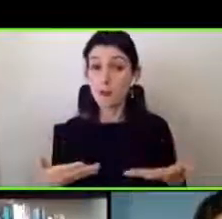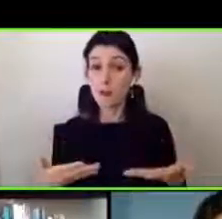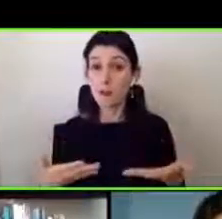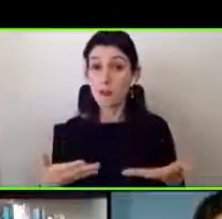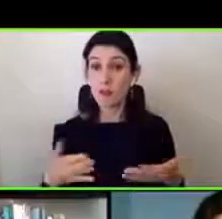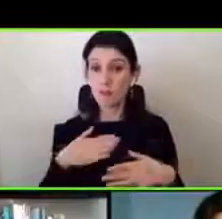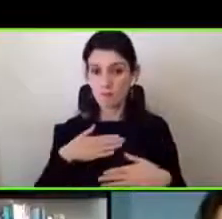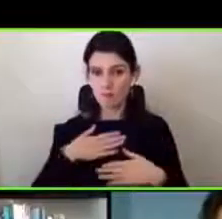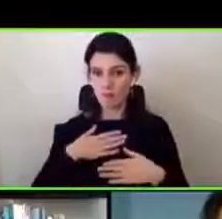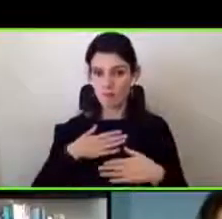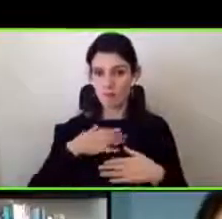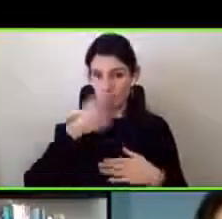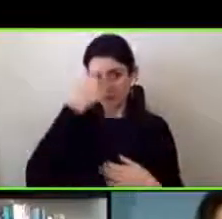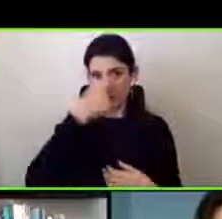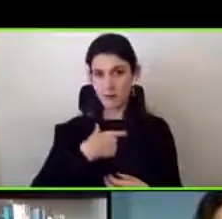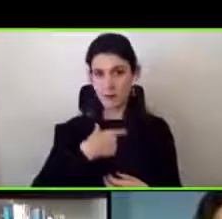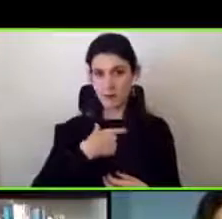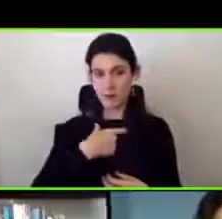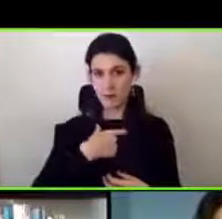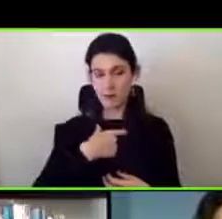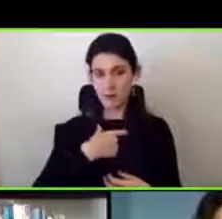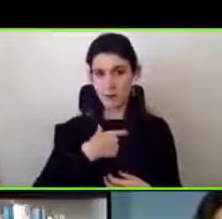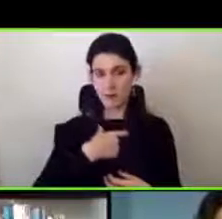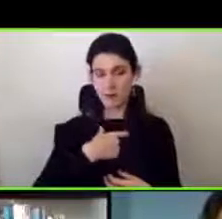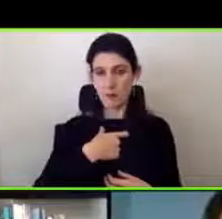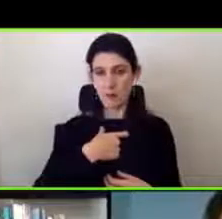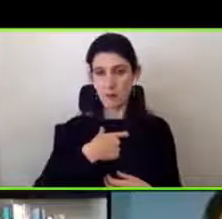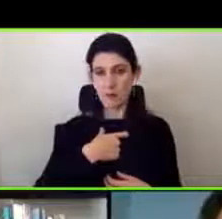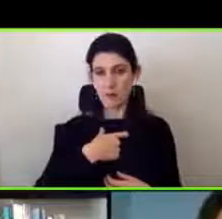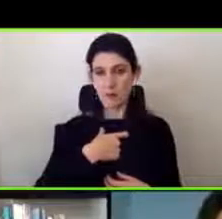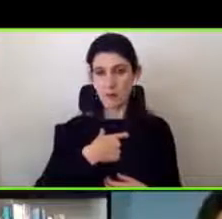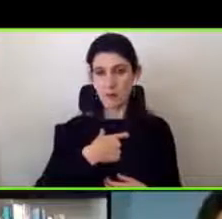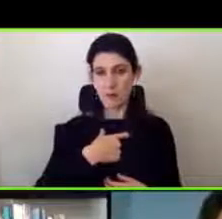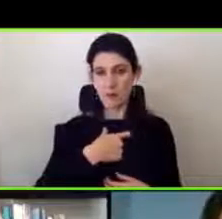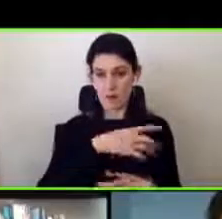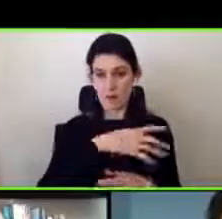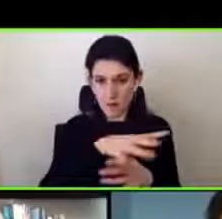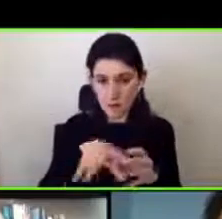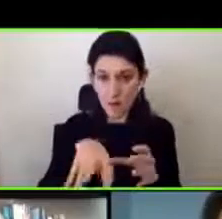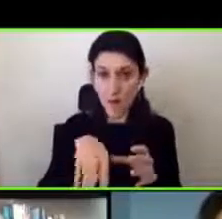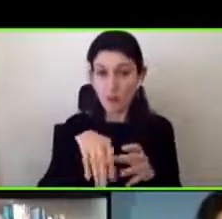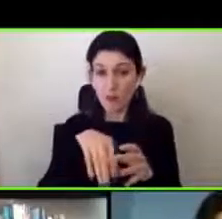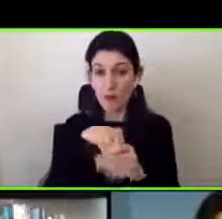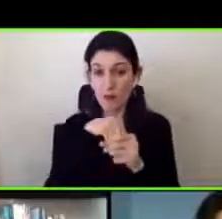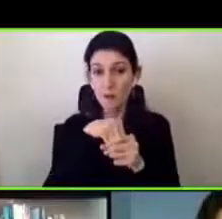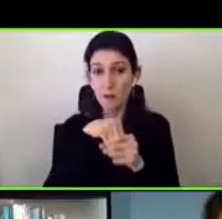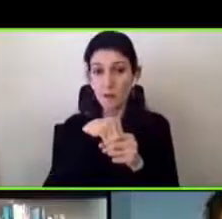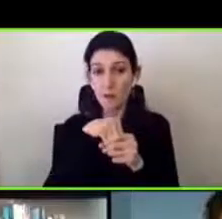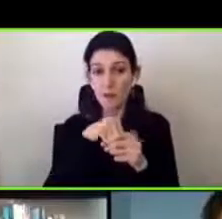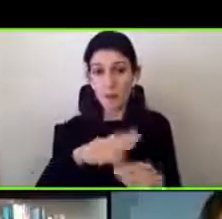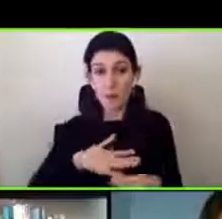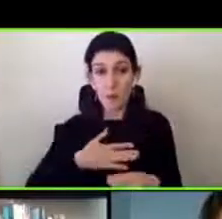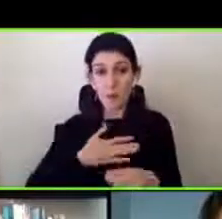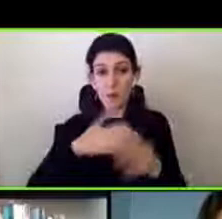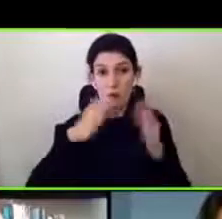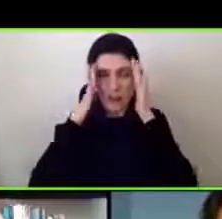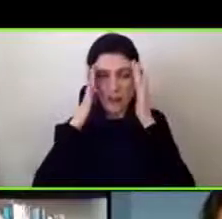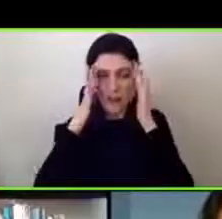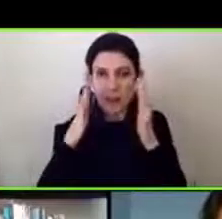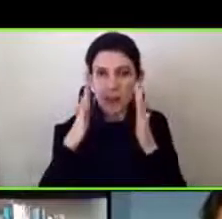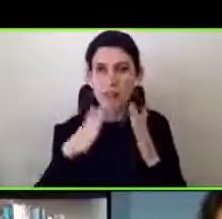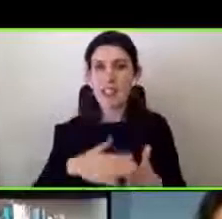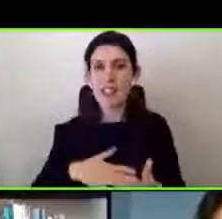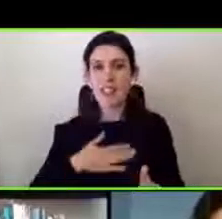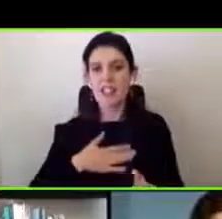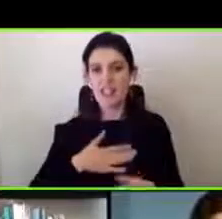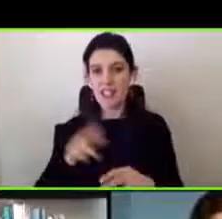intrínseca parte, ¿no es cierto?, de la emoción, de la atención, del querer hacer las